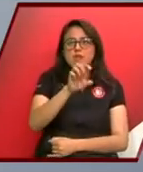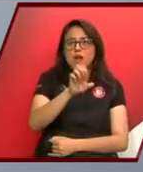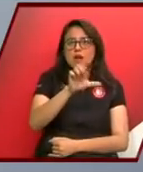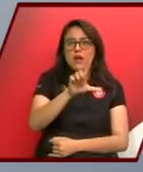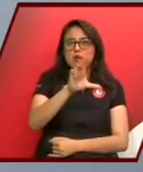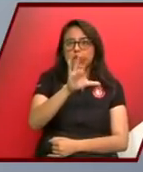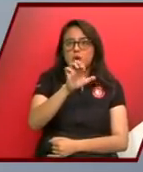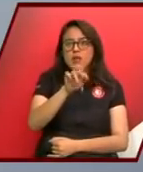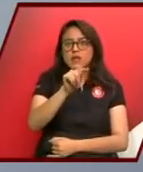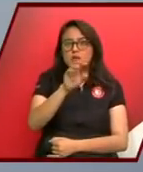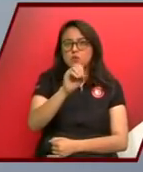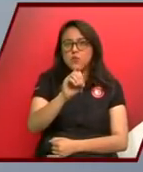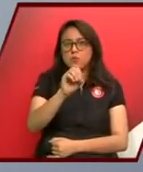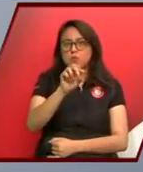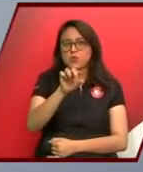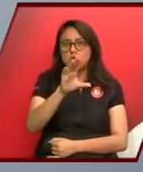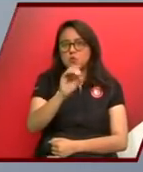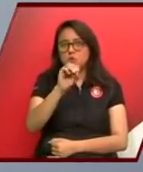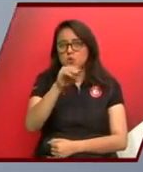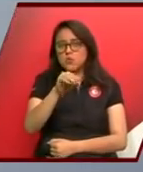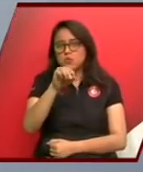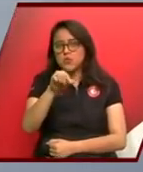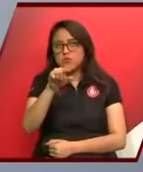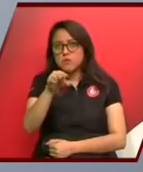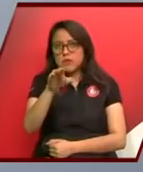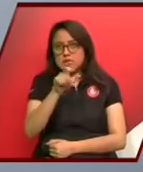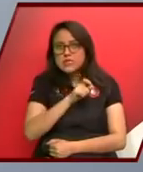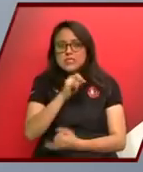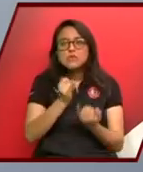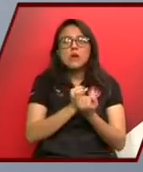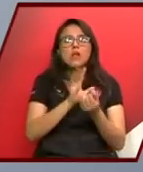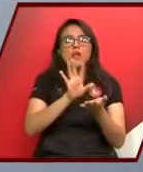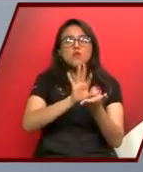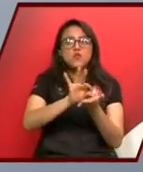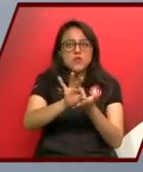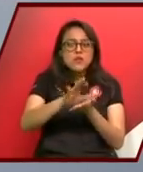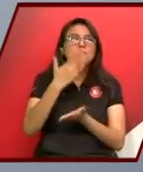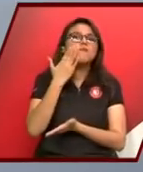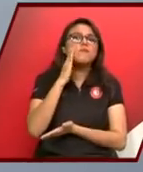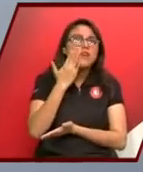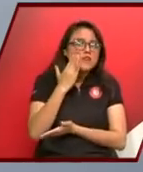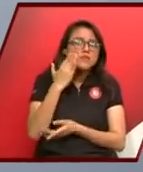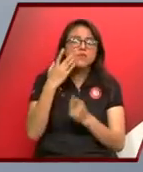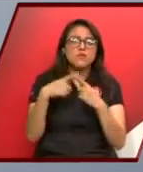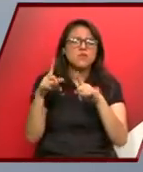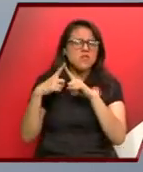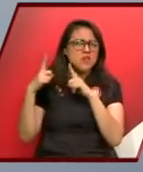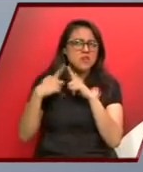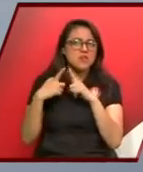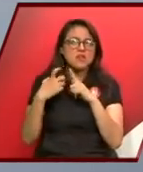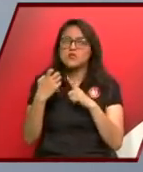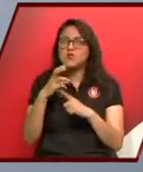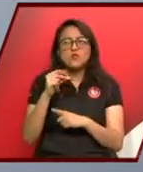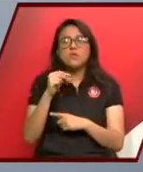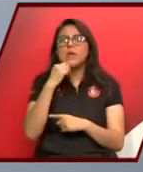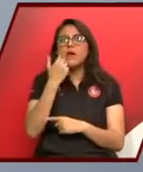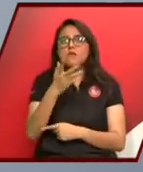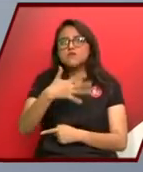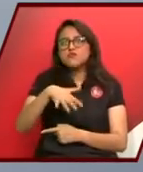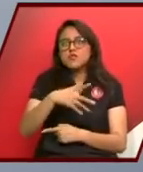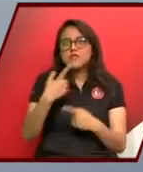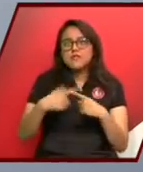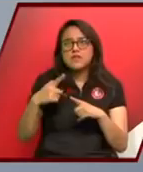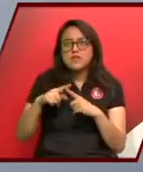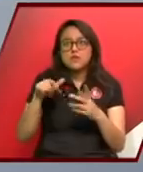www.elhuequito.com.mx, El Huequito Twitter, están en Facebook El Huequito, Pero ahí no le vas a ver. Yo le recomiendo que busque